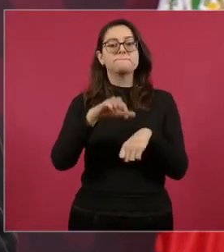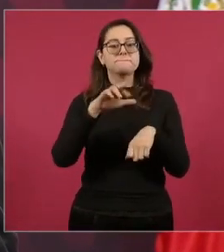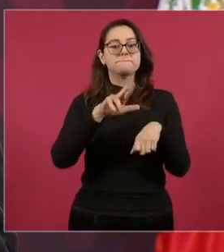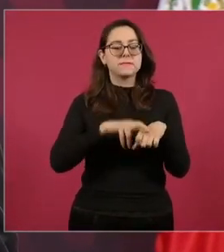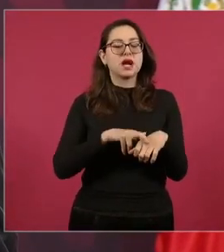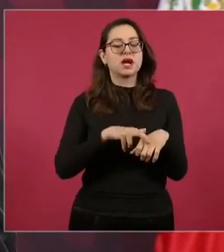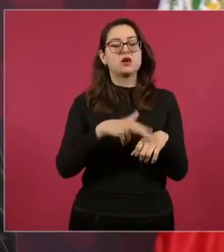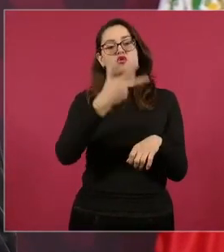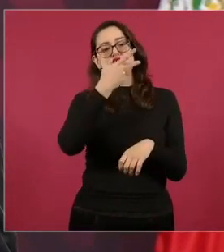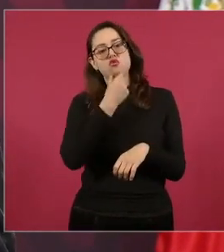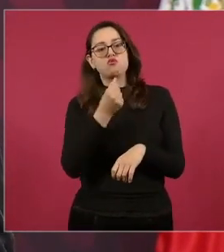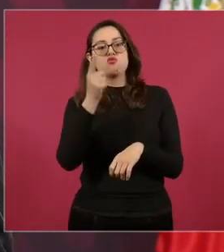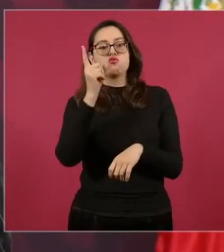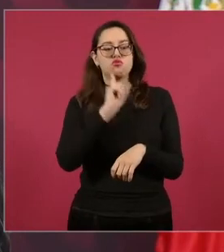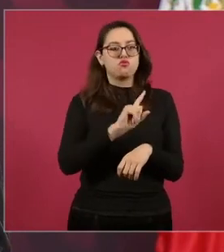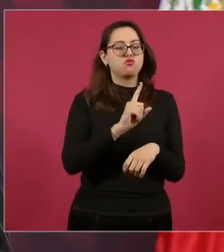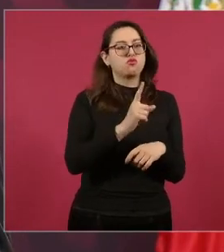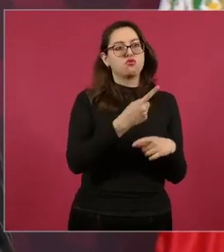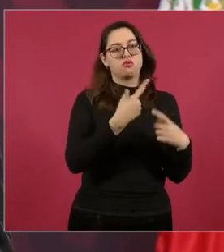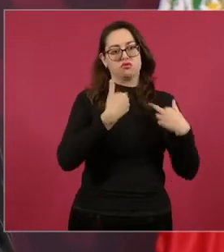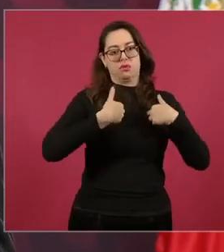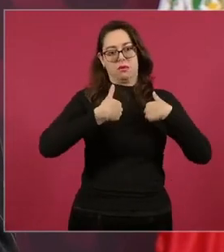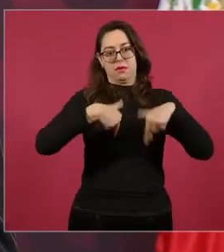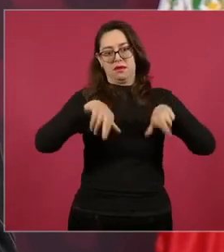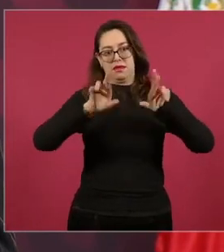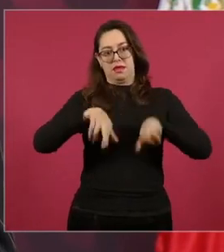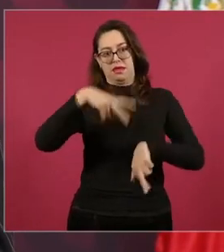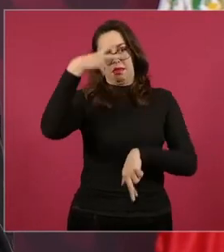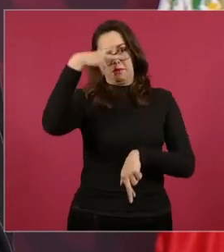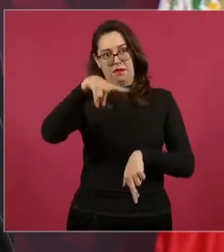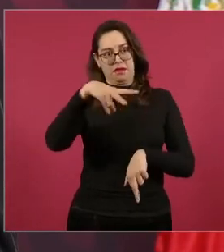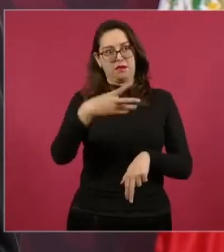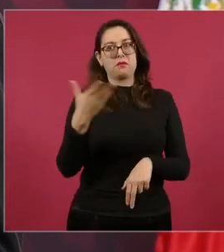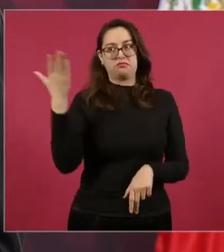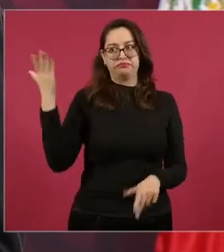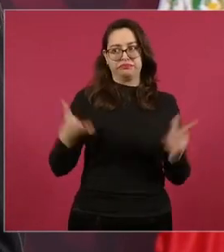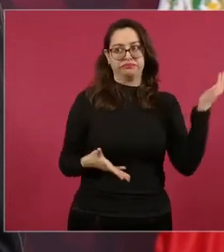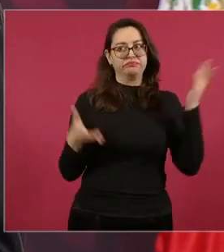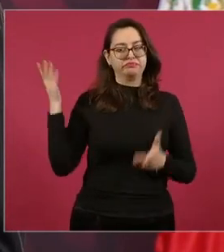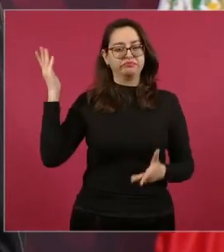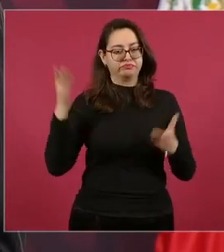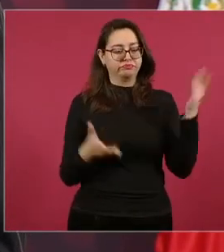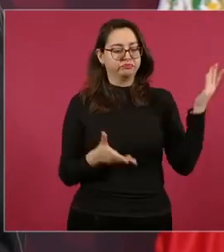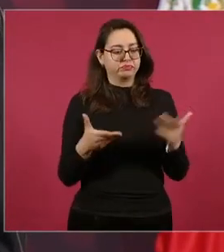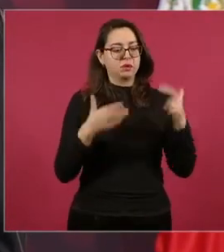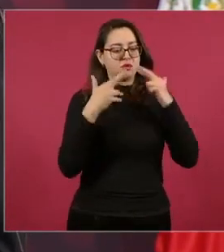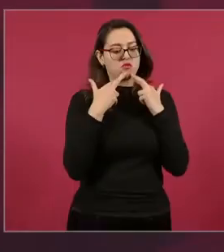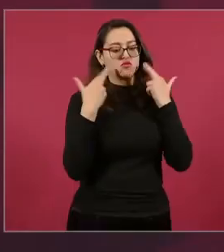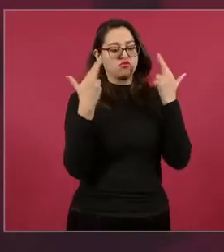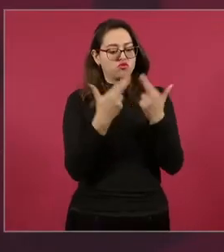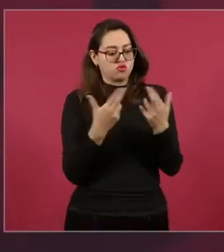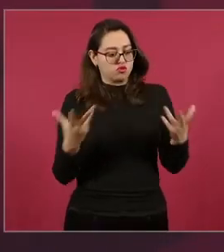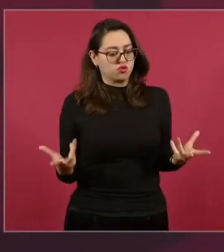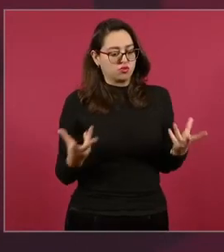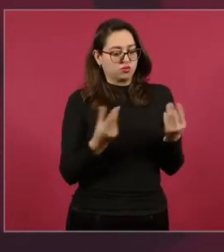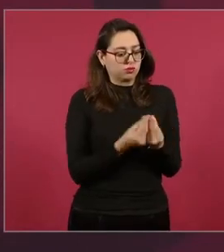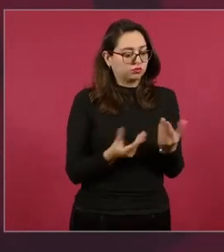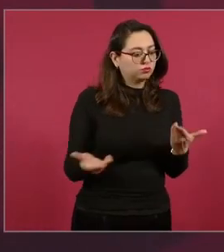en los distintos países del mundo, voy a reunirme con el equipo de Conagua